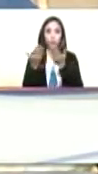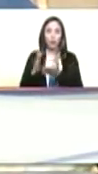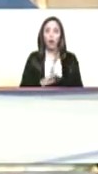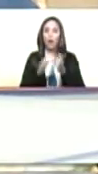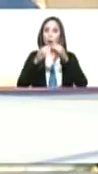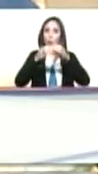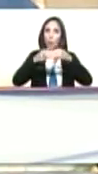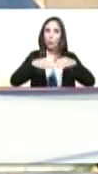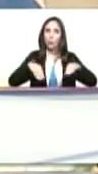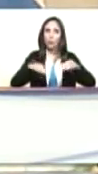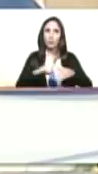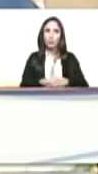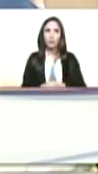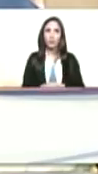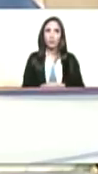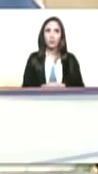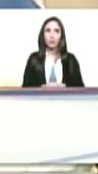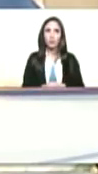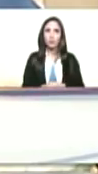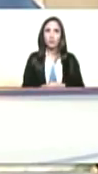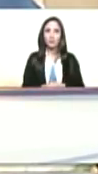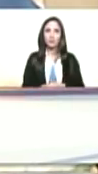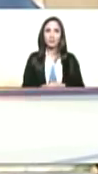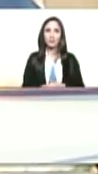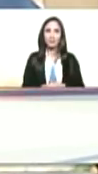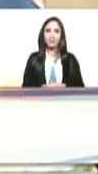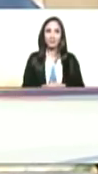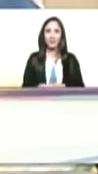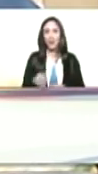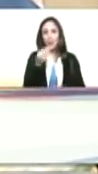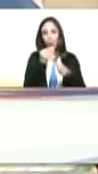huevo fresco.